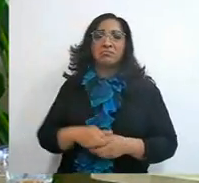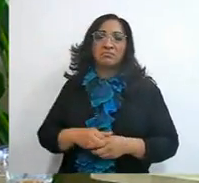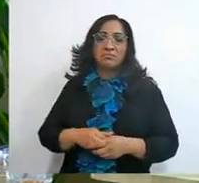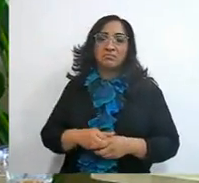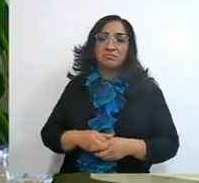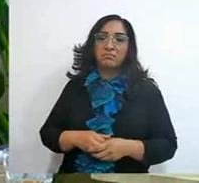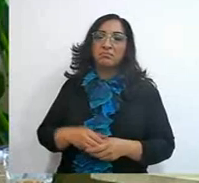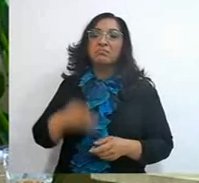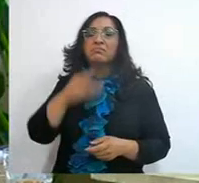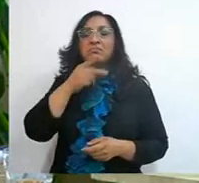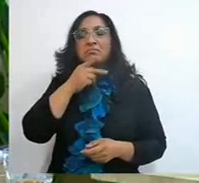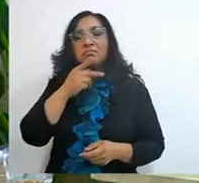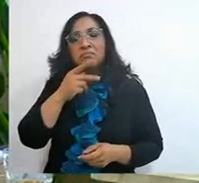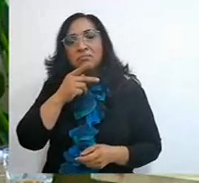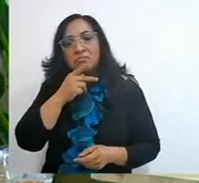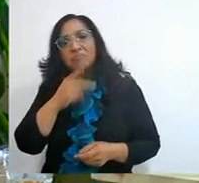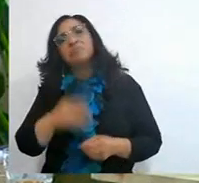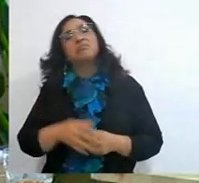Padre,